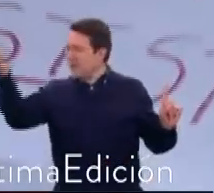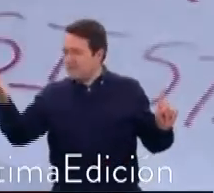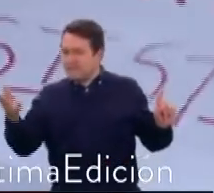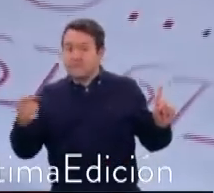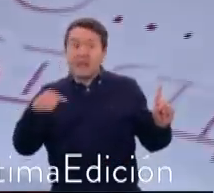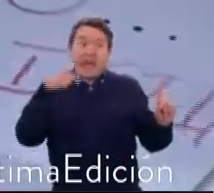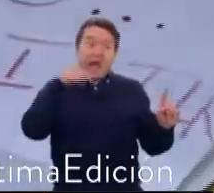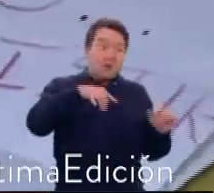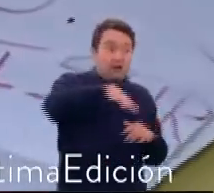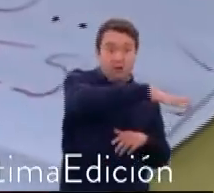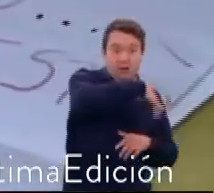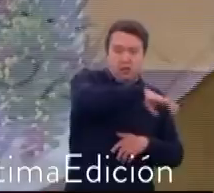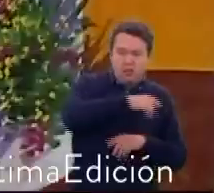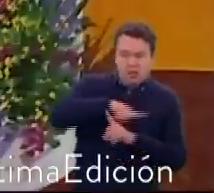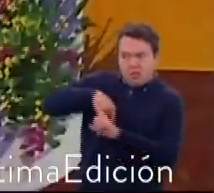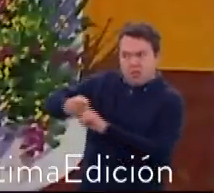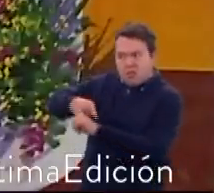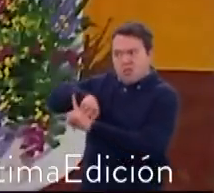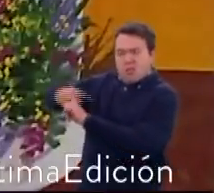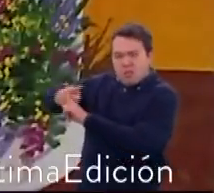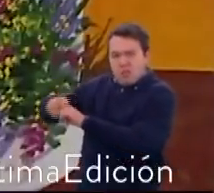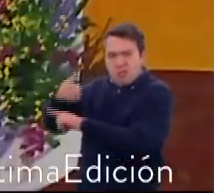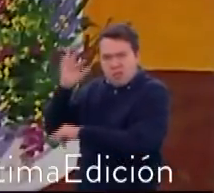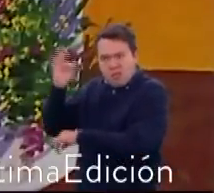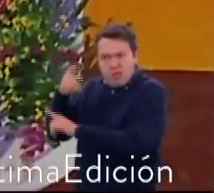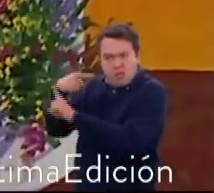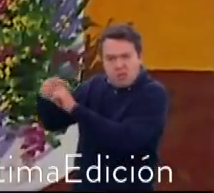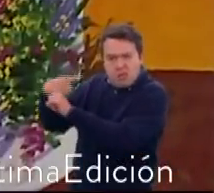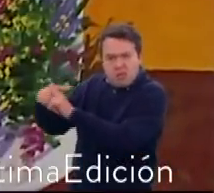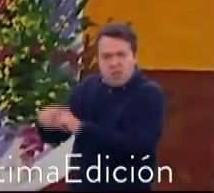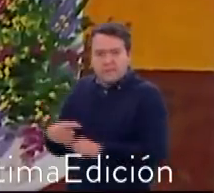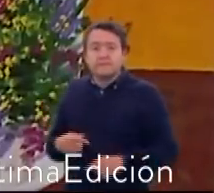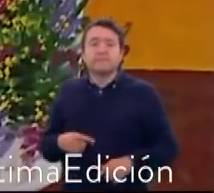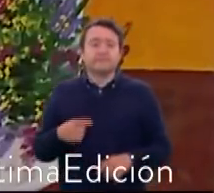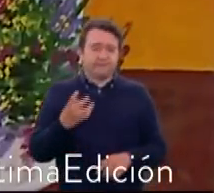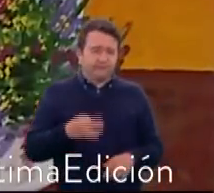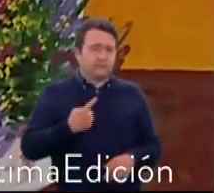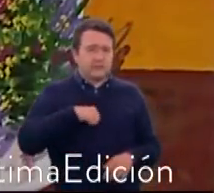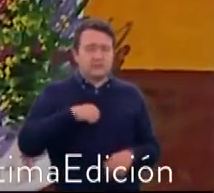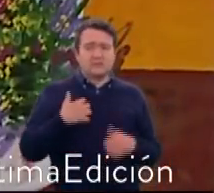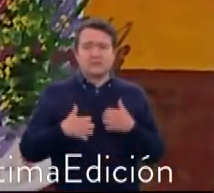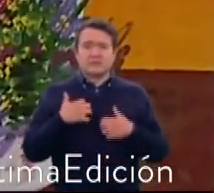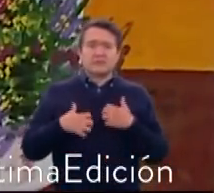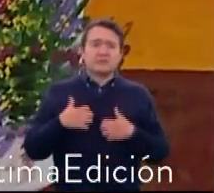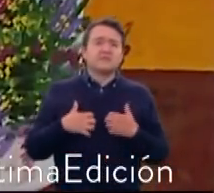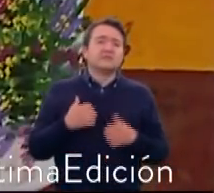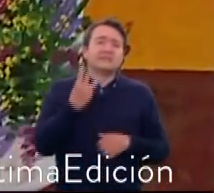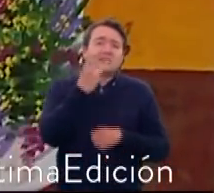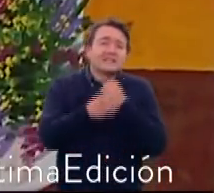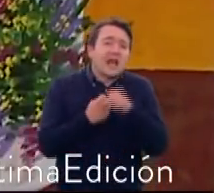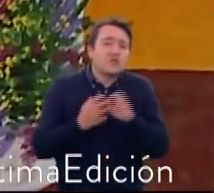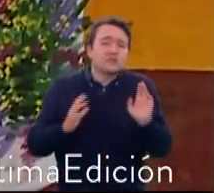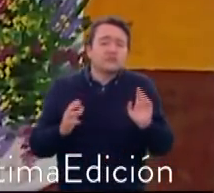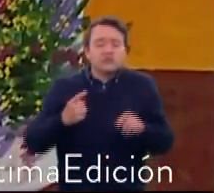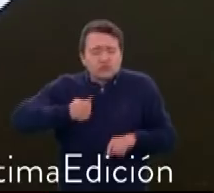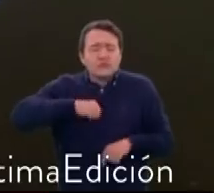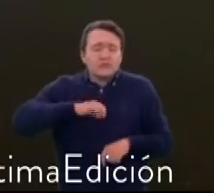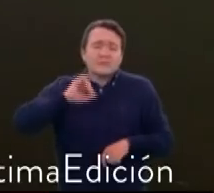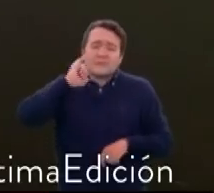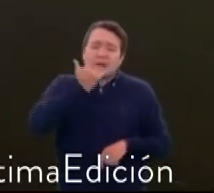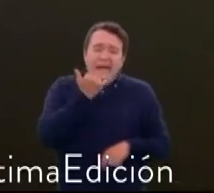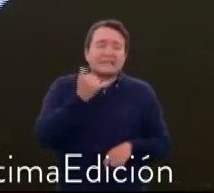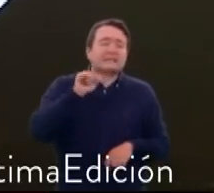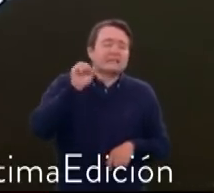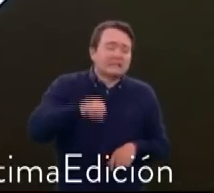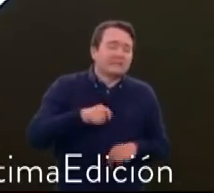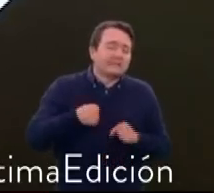es una pesadilla que ya llevamos 3 años larguitos en esto. Pero de igual manera se comete un error y tenemos que afrontarlo bajo las consecuencias.